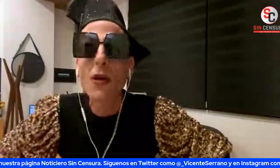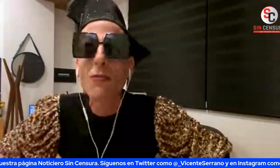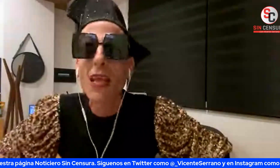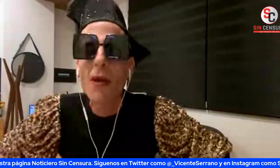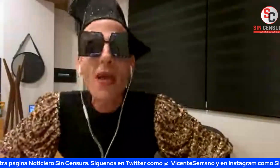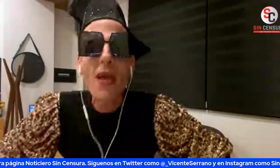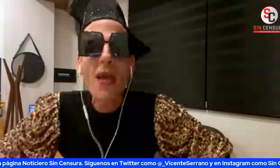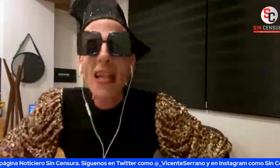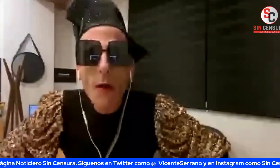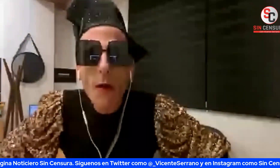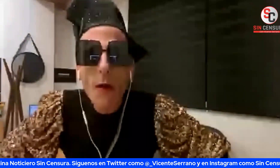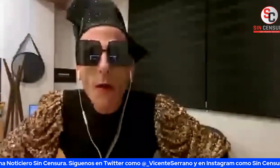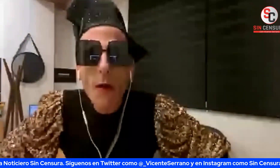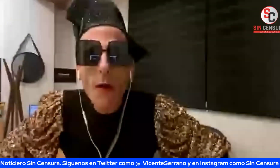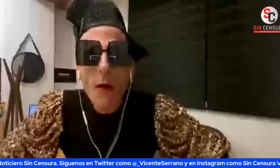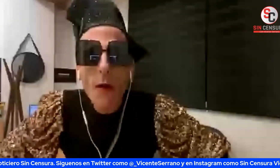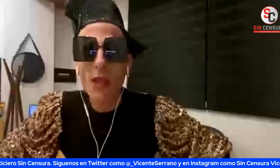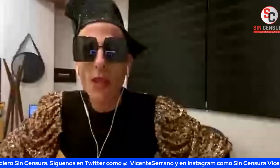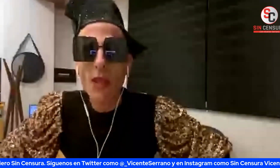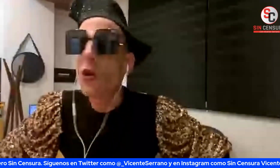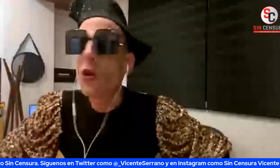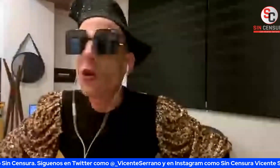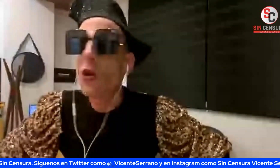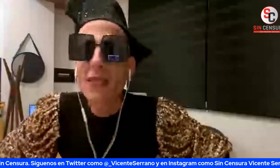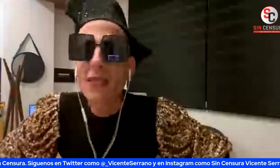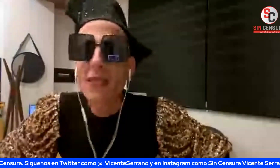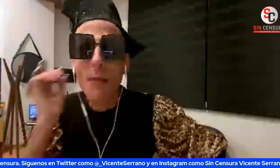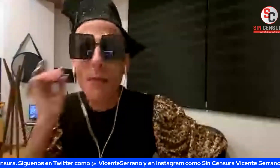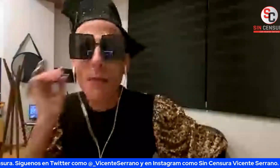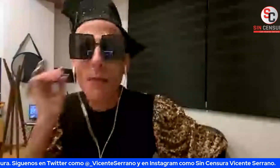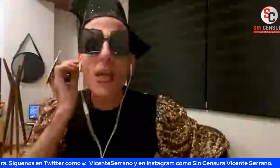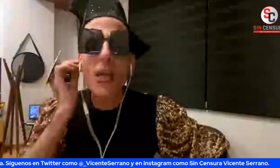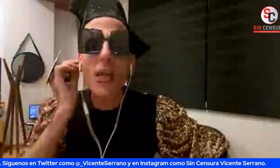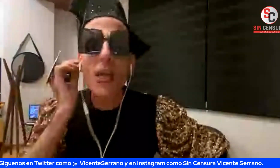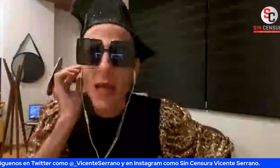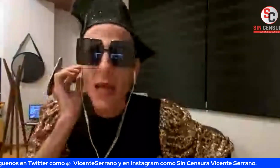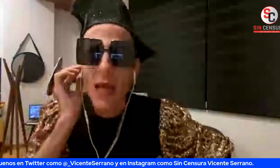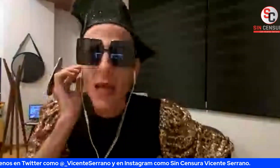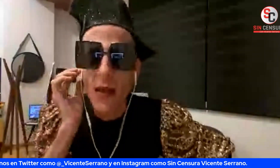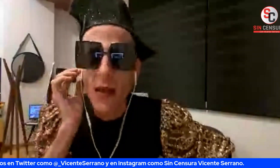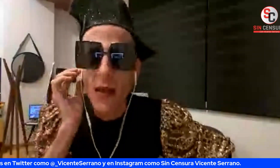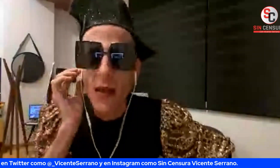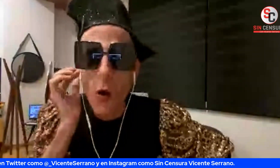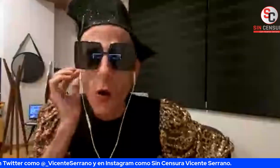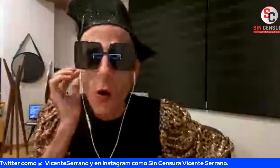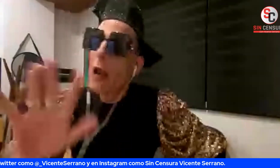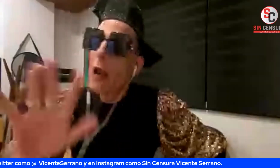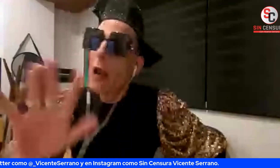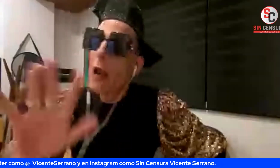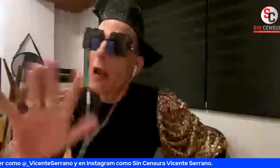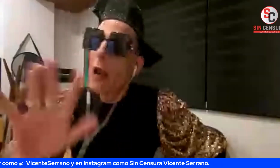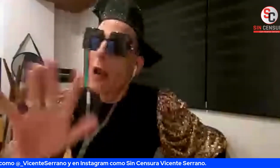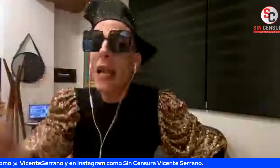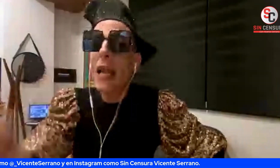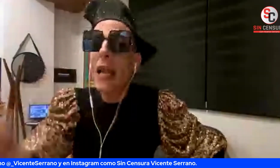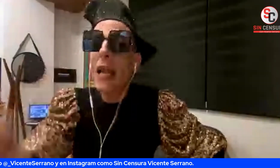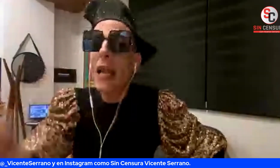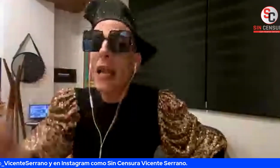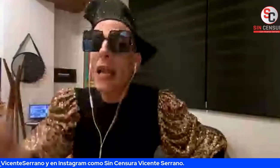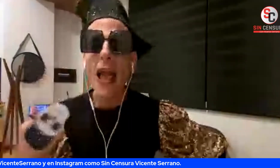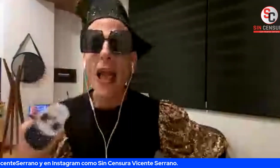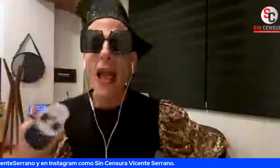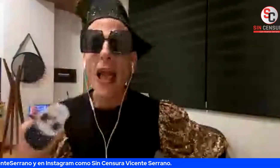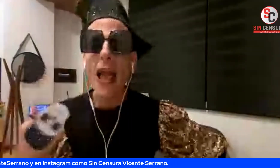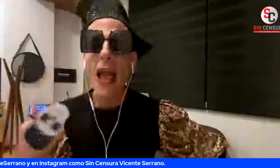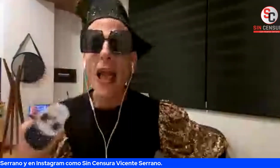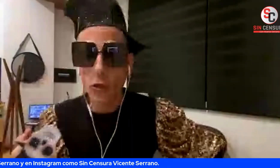es un Dream Team, y Claudia también es un Dream Team, y no puedo descartar a Marcelo, y no puedo descartar a Adán Augusto. Al otro, él se